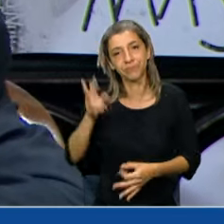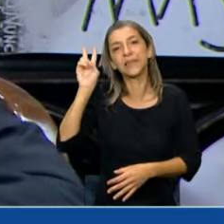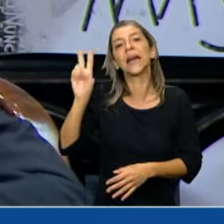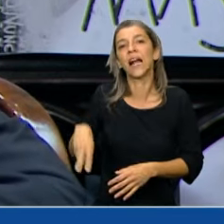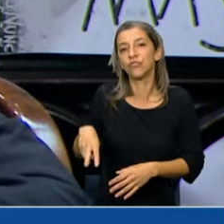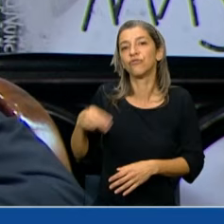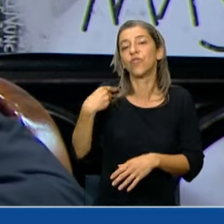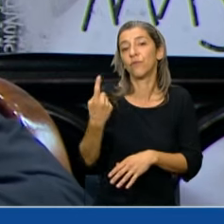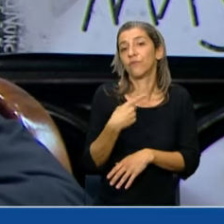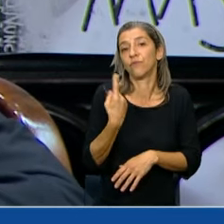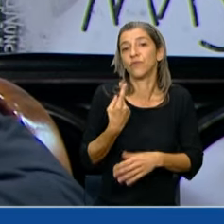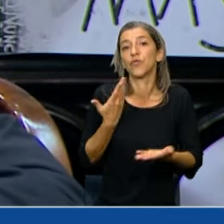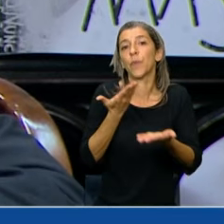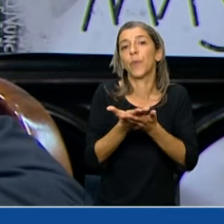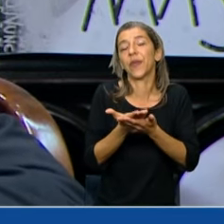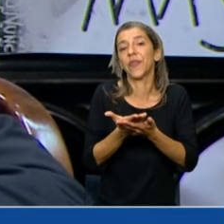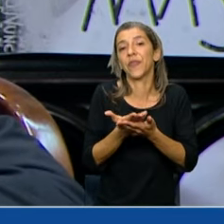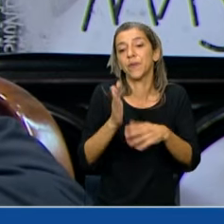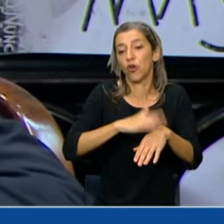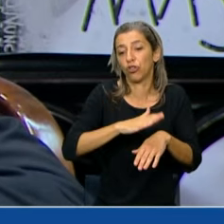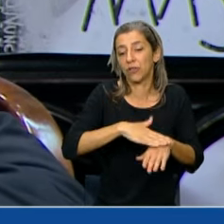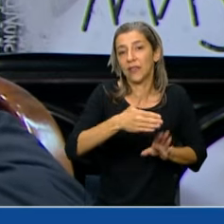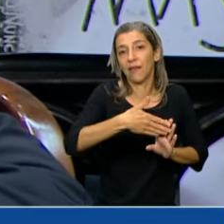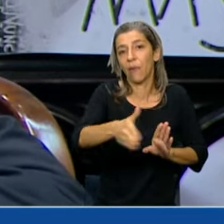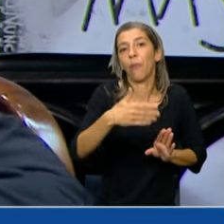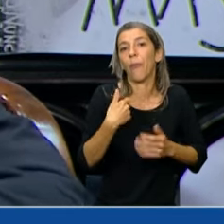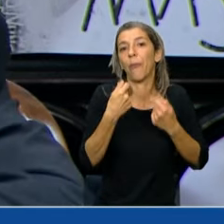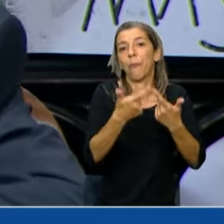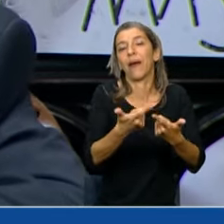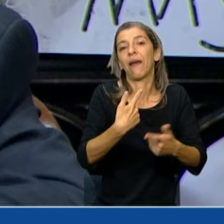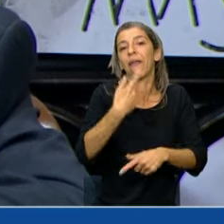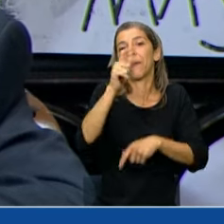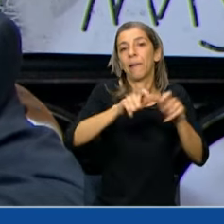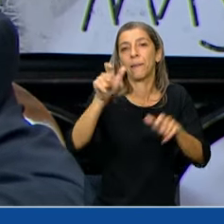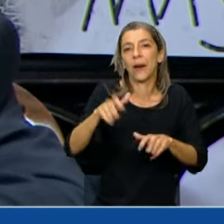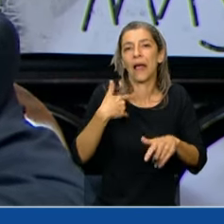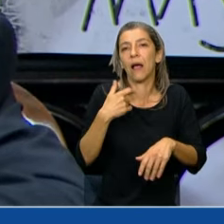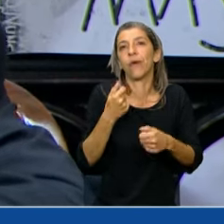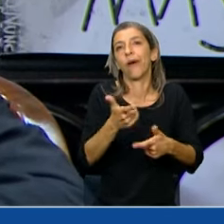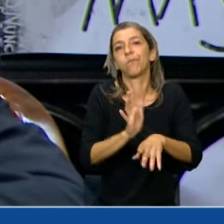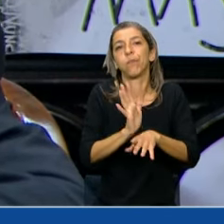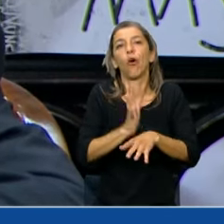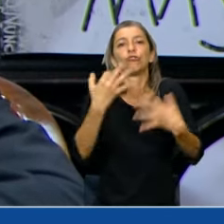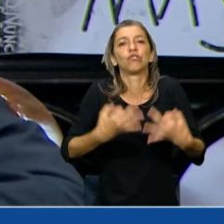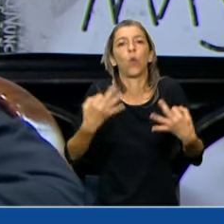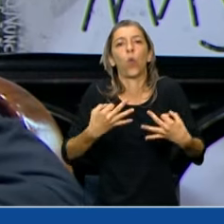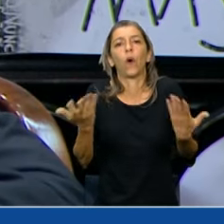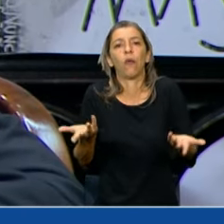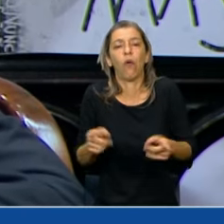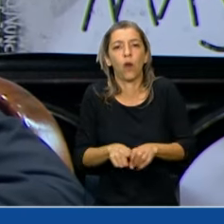plazos para que los empresarios tengan seguridad jurídica para que sepan qué van a hacer en su